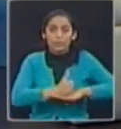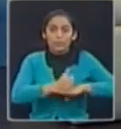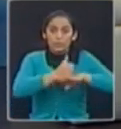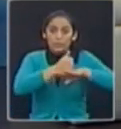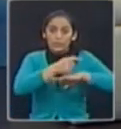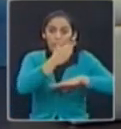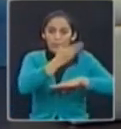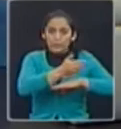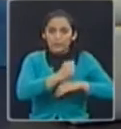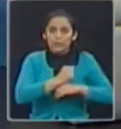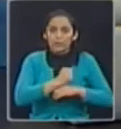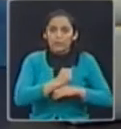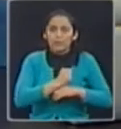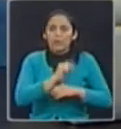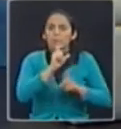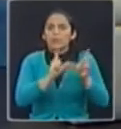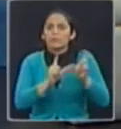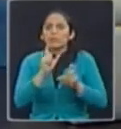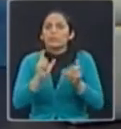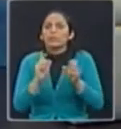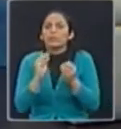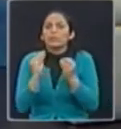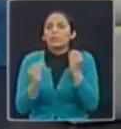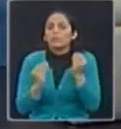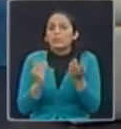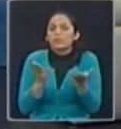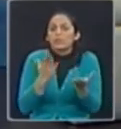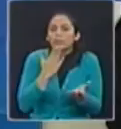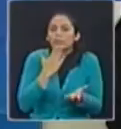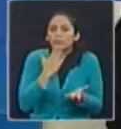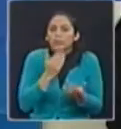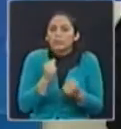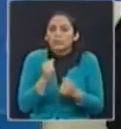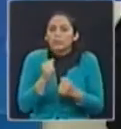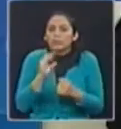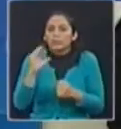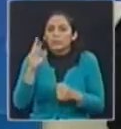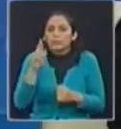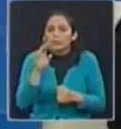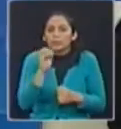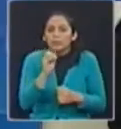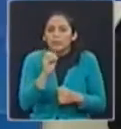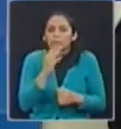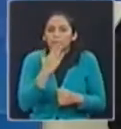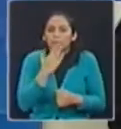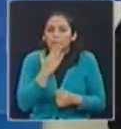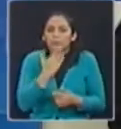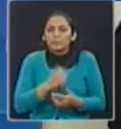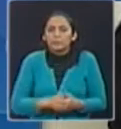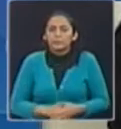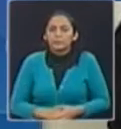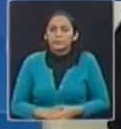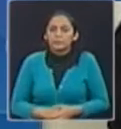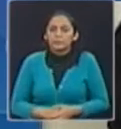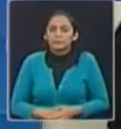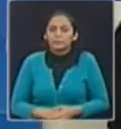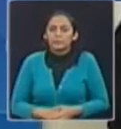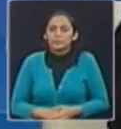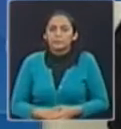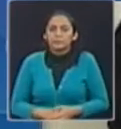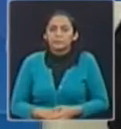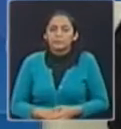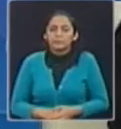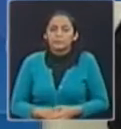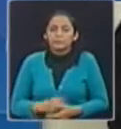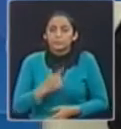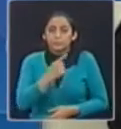posición de la gente vinculada a CREO frente a la situación del alcalde? Bueno, en el Consejo Metropolitano existe un concejal de CREO